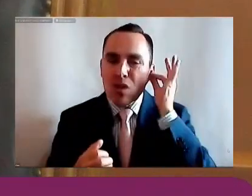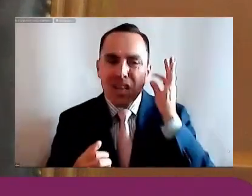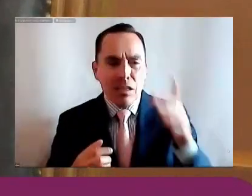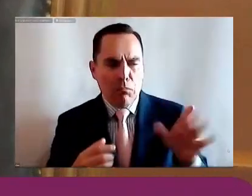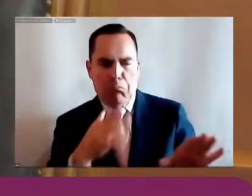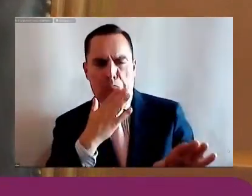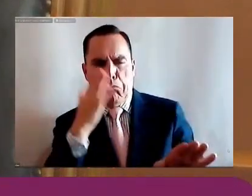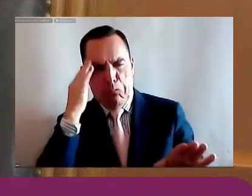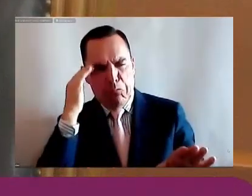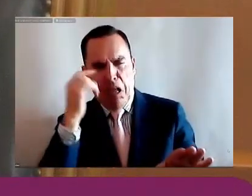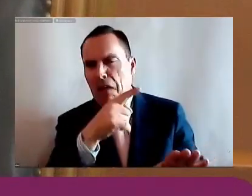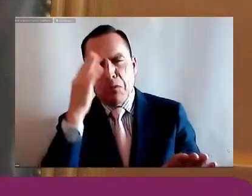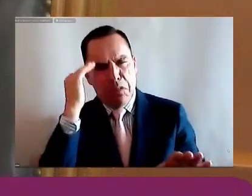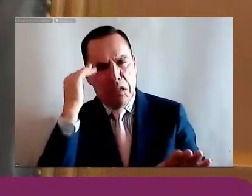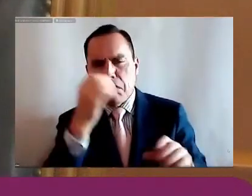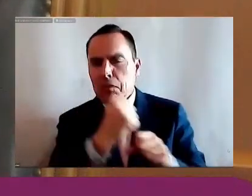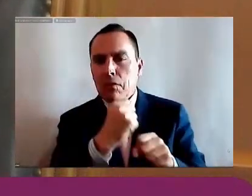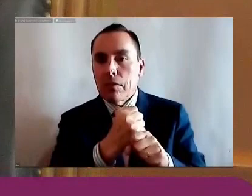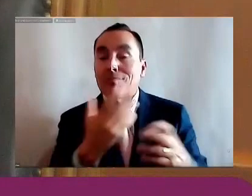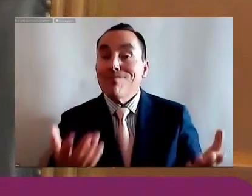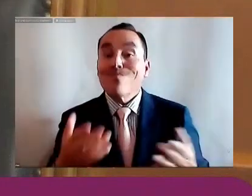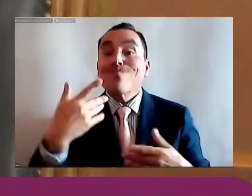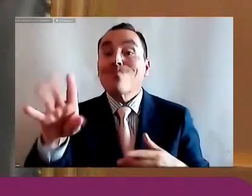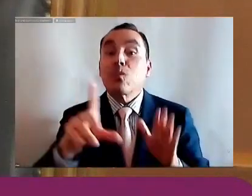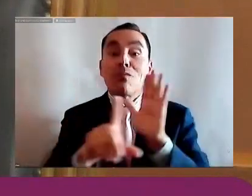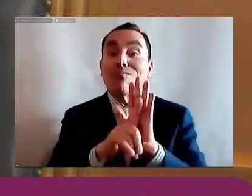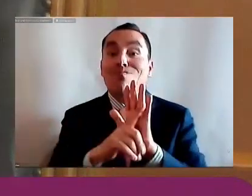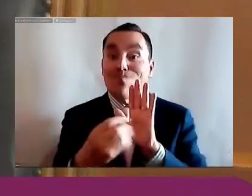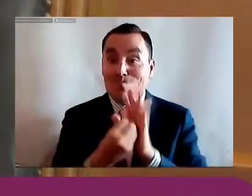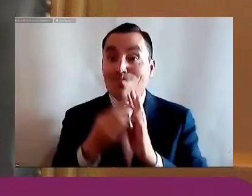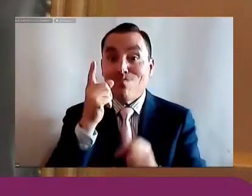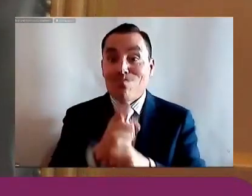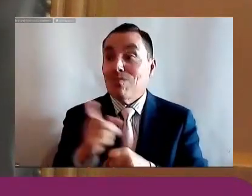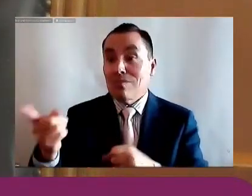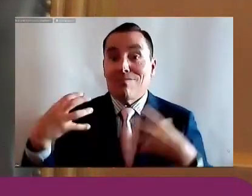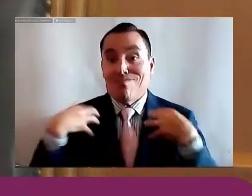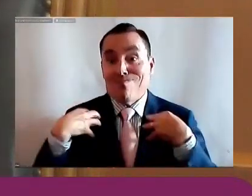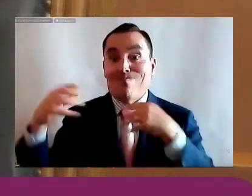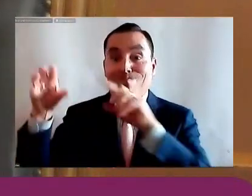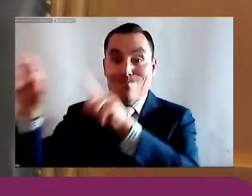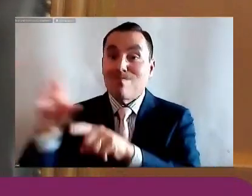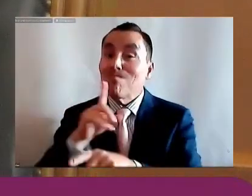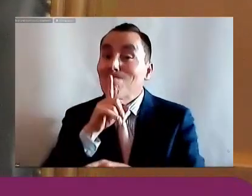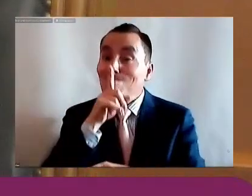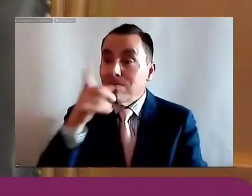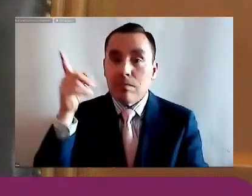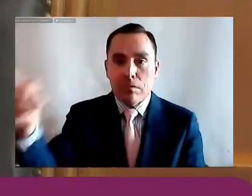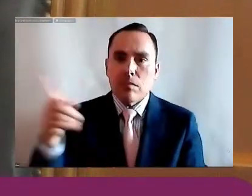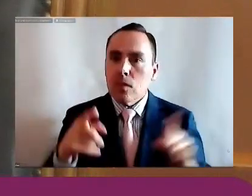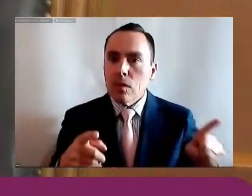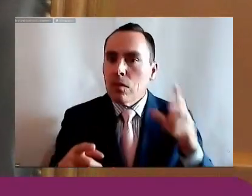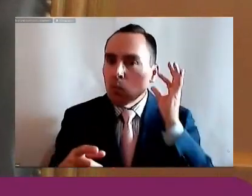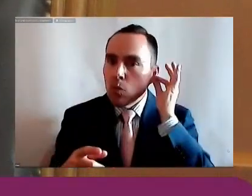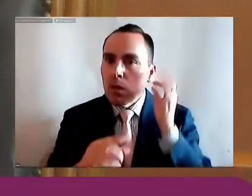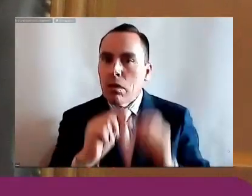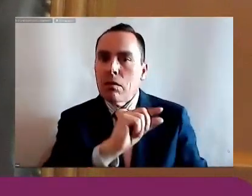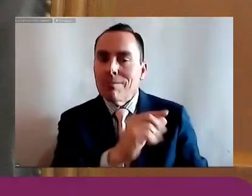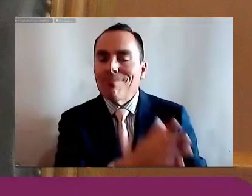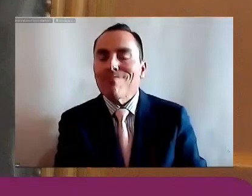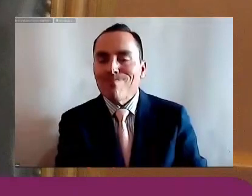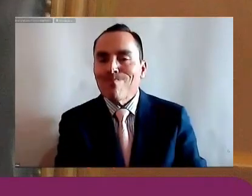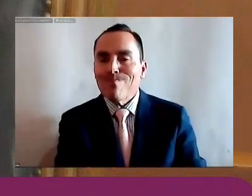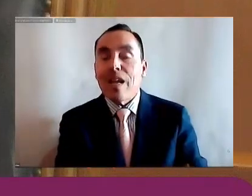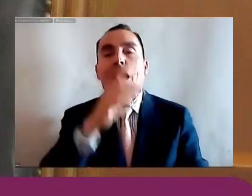las excepciones a la regla muchas veces son percibidas como privilegios. Entonces, ahí